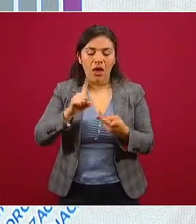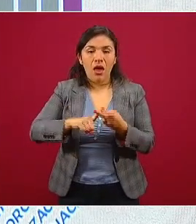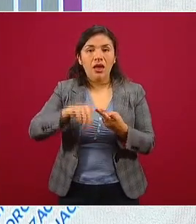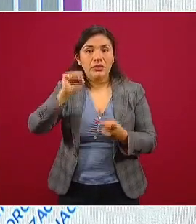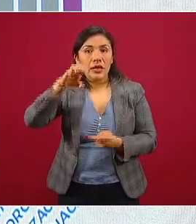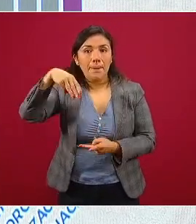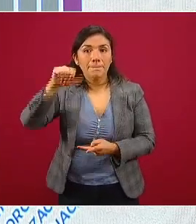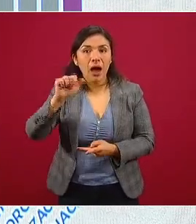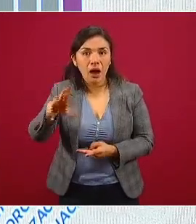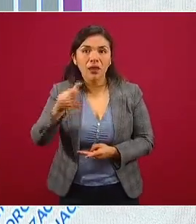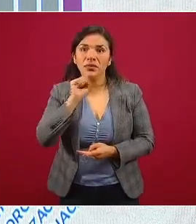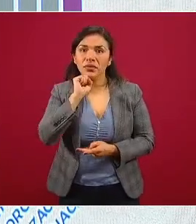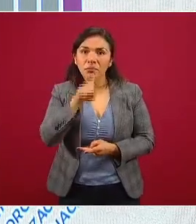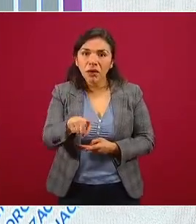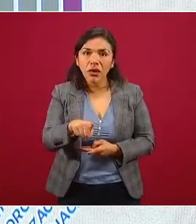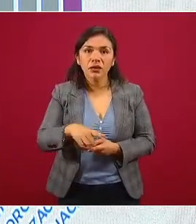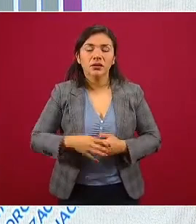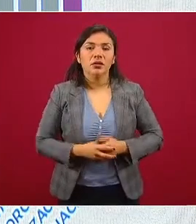Marina,